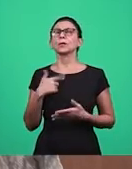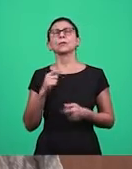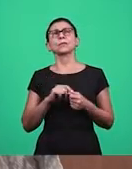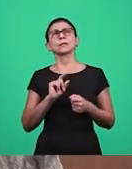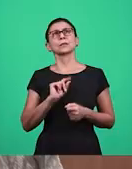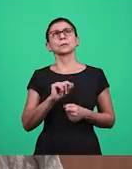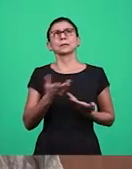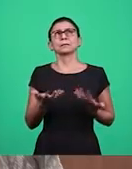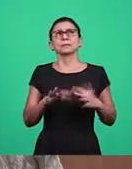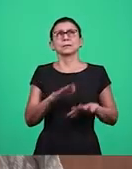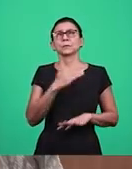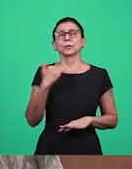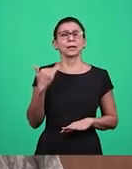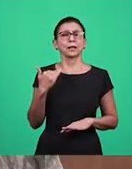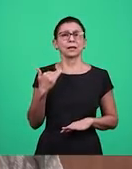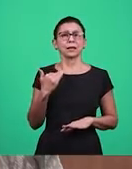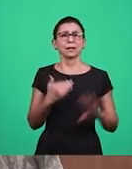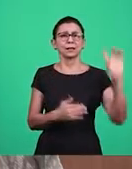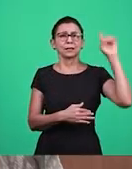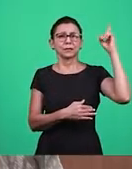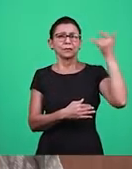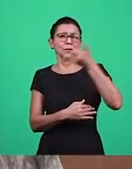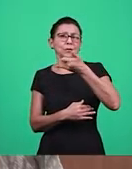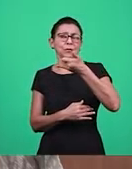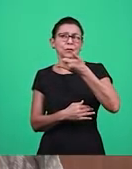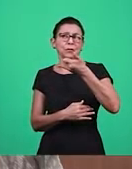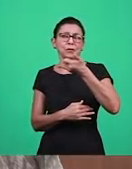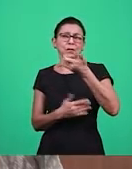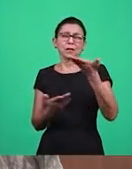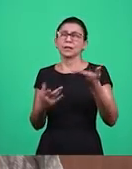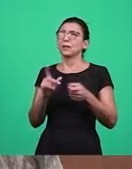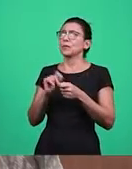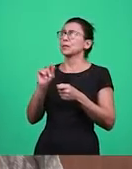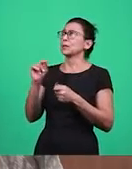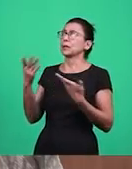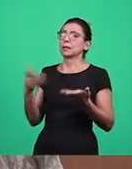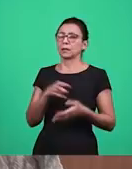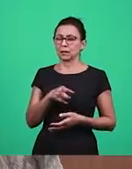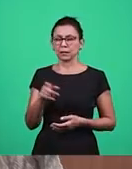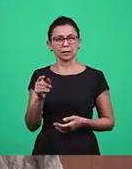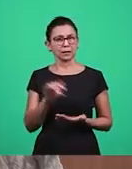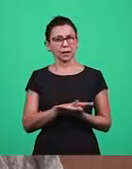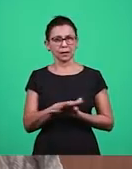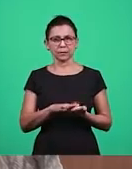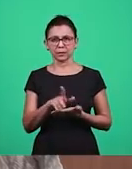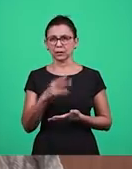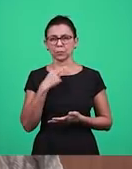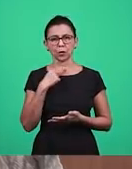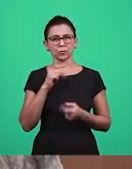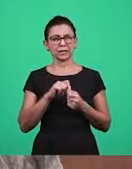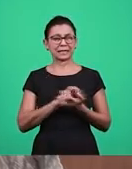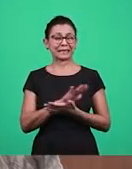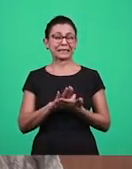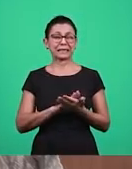voy a hacer? Yo no quiero morir. ¿Yo puedo hacer alguna cosa? No, tú no puedes hacer nada. Pero Dios va